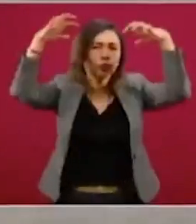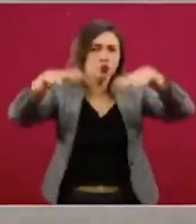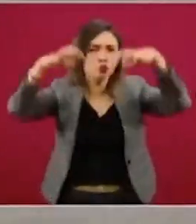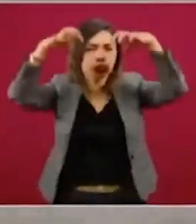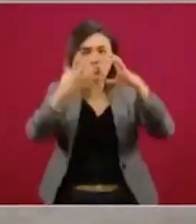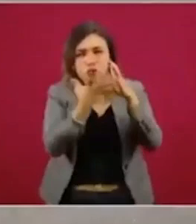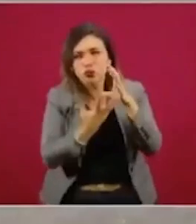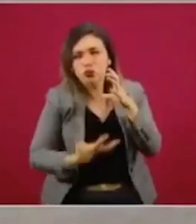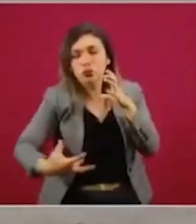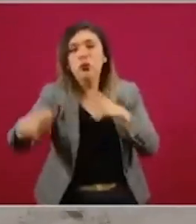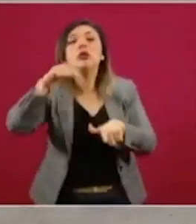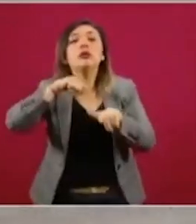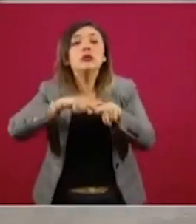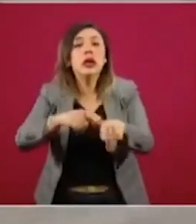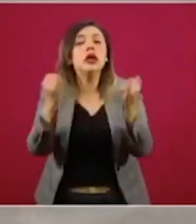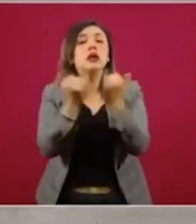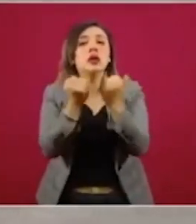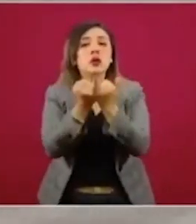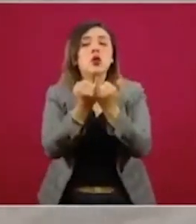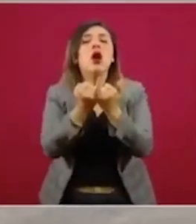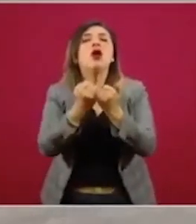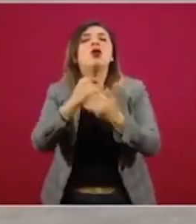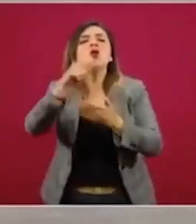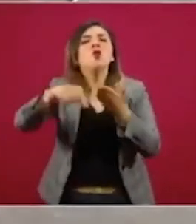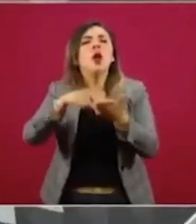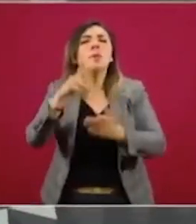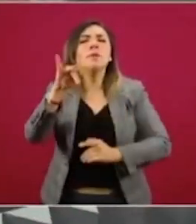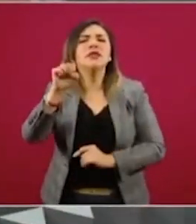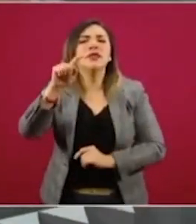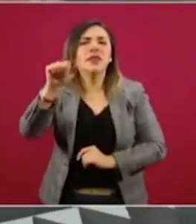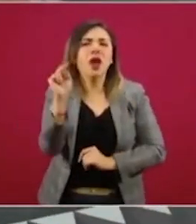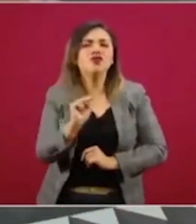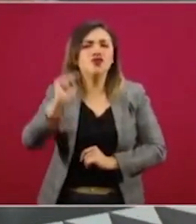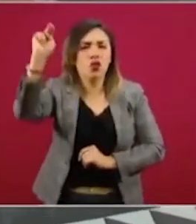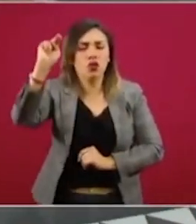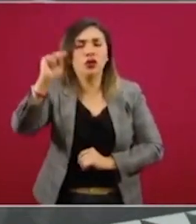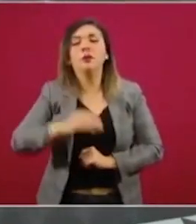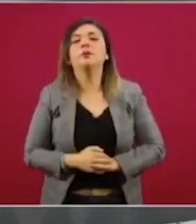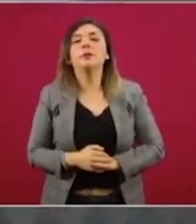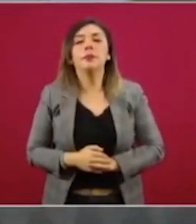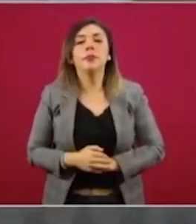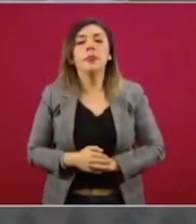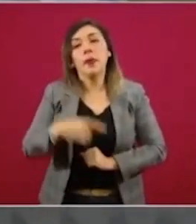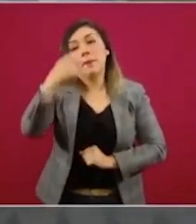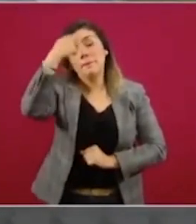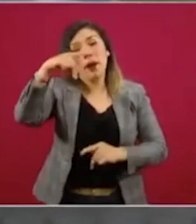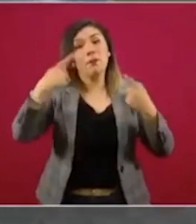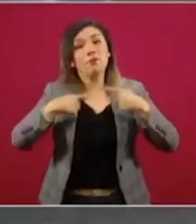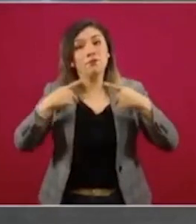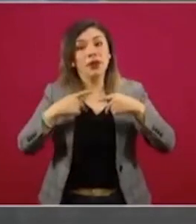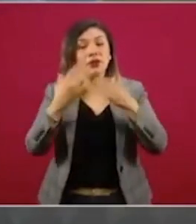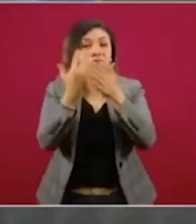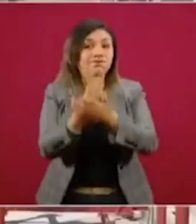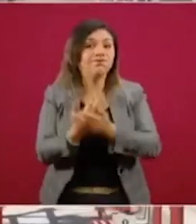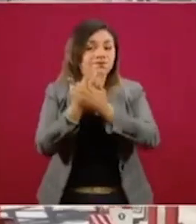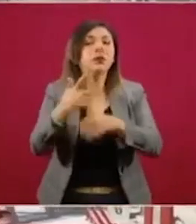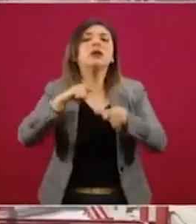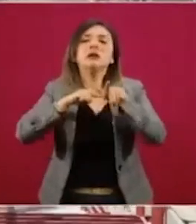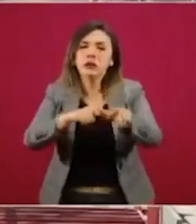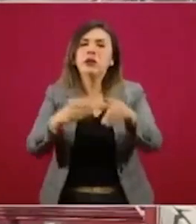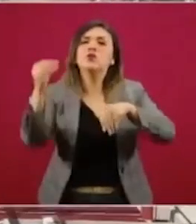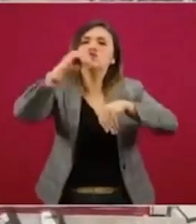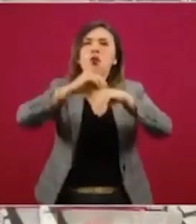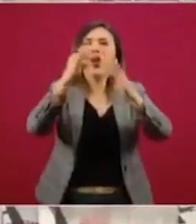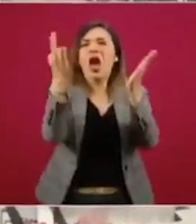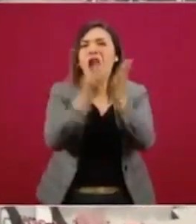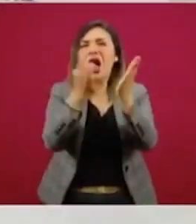vez, siguen despalmes y excavaciones en pista norte. En la terminal de pasajeros, se continúa con el montaje de la estructura de acero